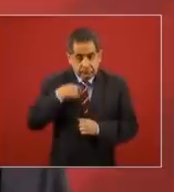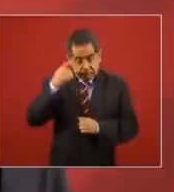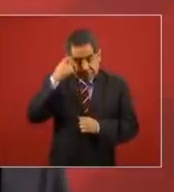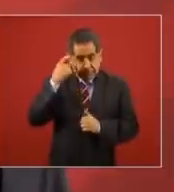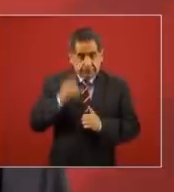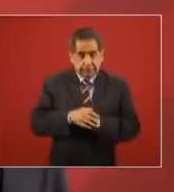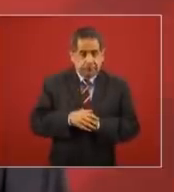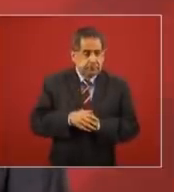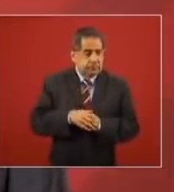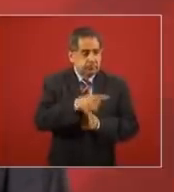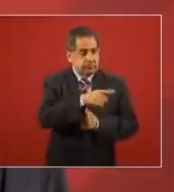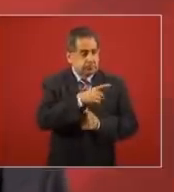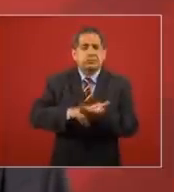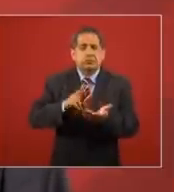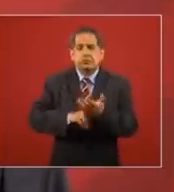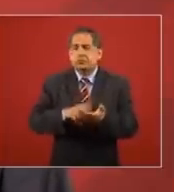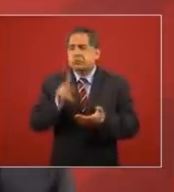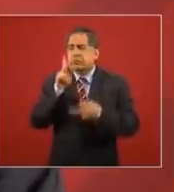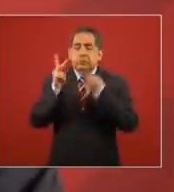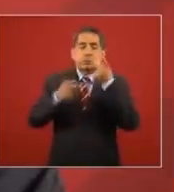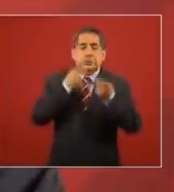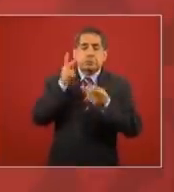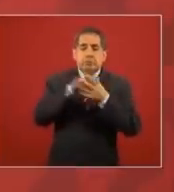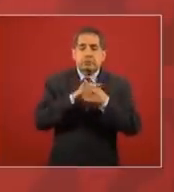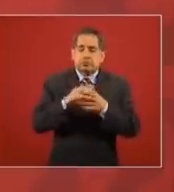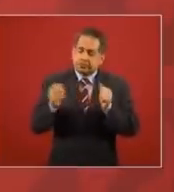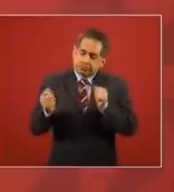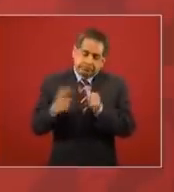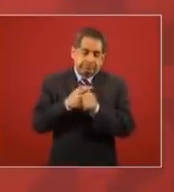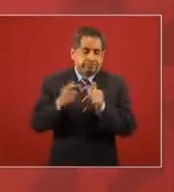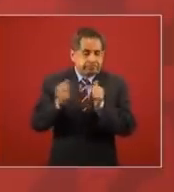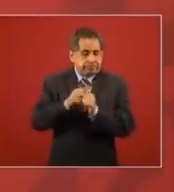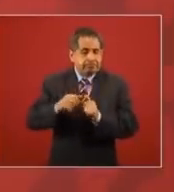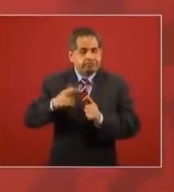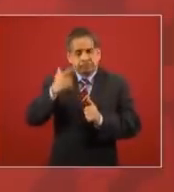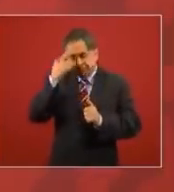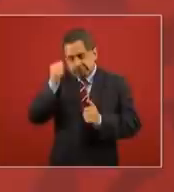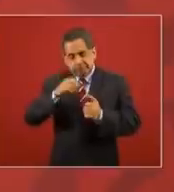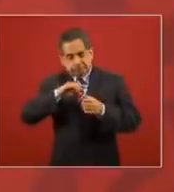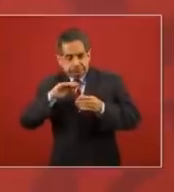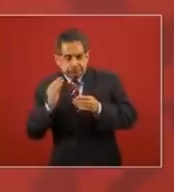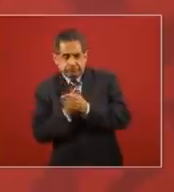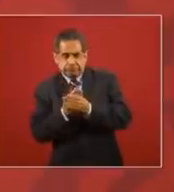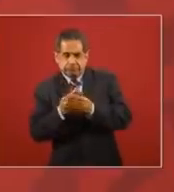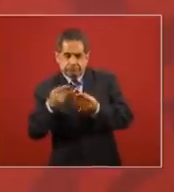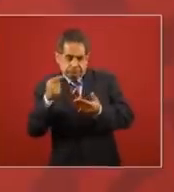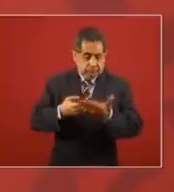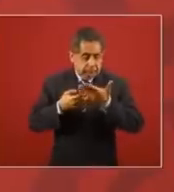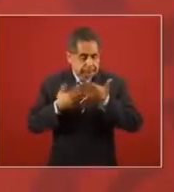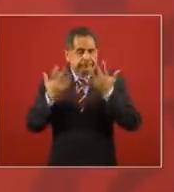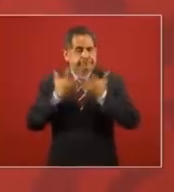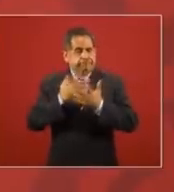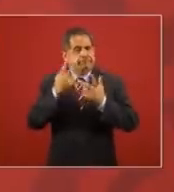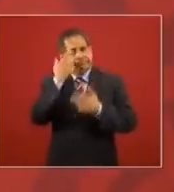social moral tiene que ver un sustento tienen que haber las pruebas